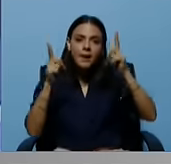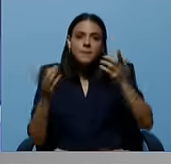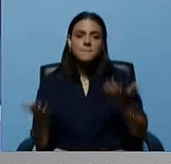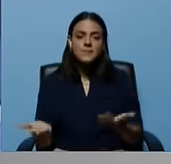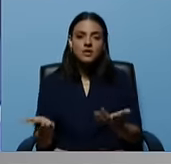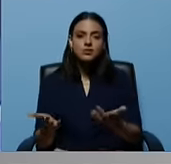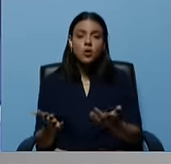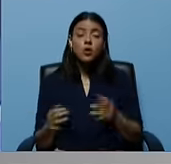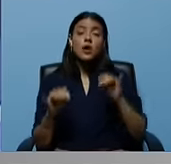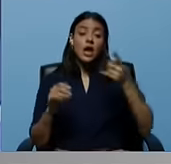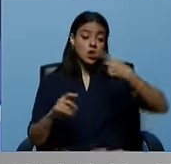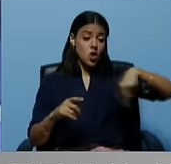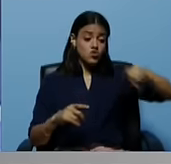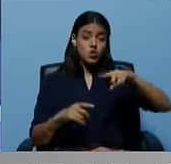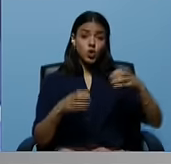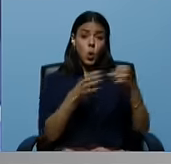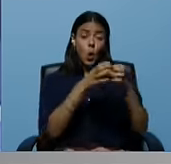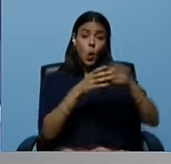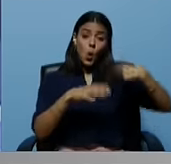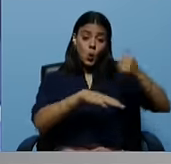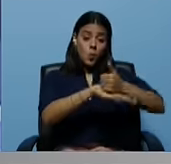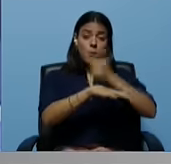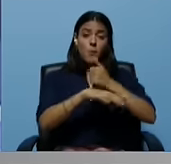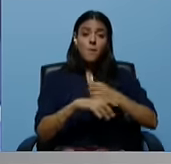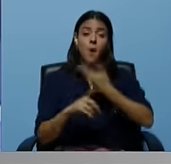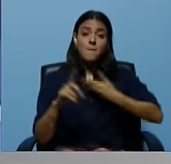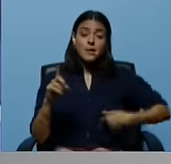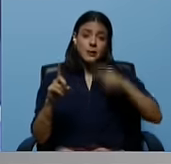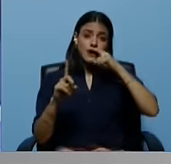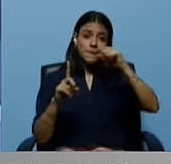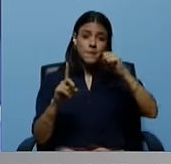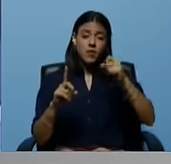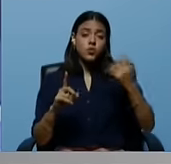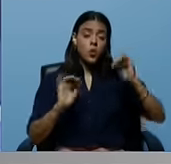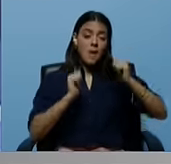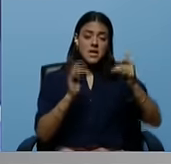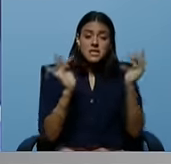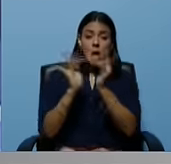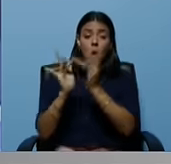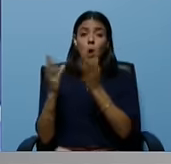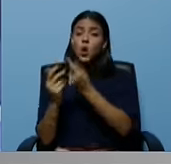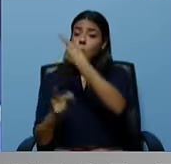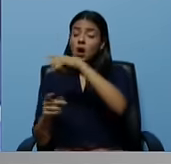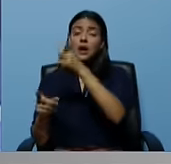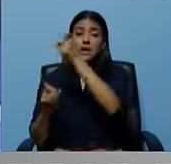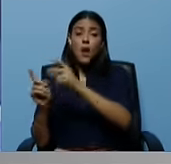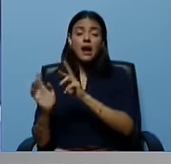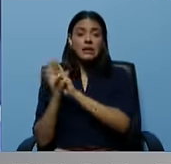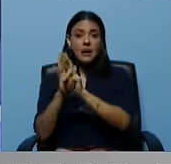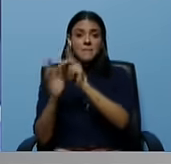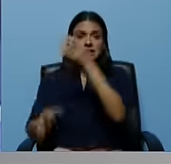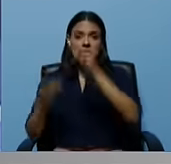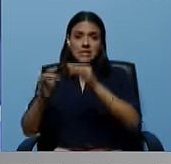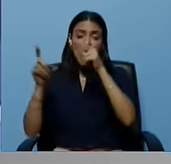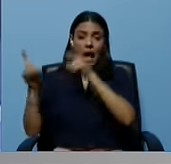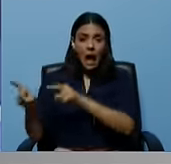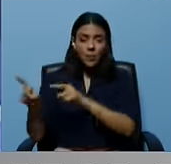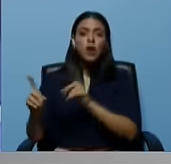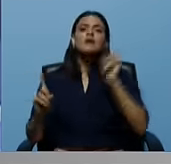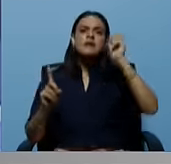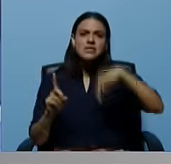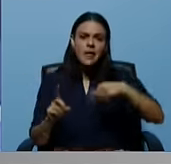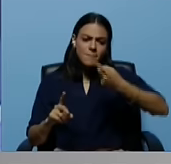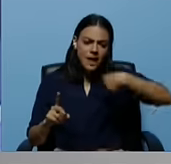me comisionó a mí, Jorge Rodríguez Gómez, para que iniciara los contactos con esos interlocutores y también luego